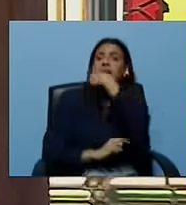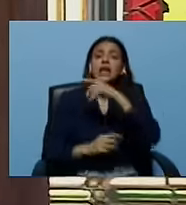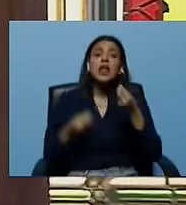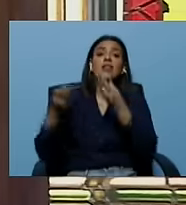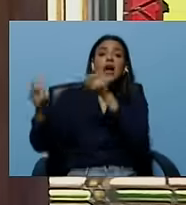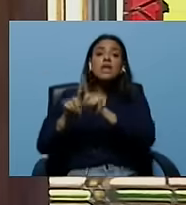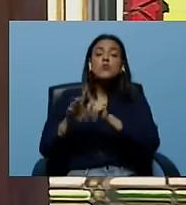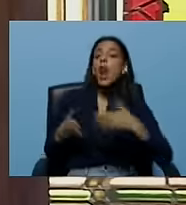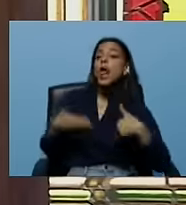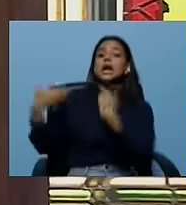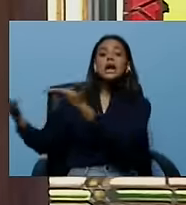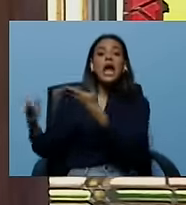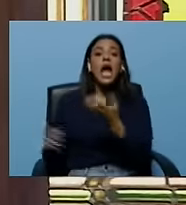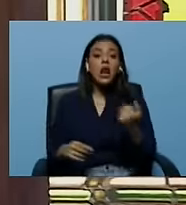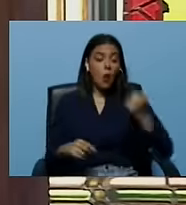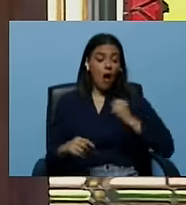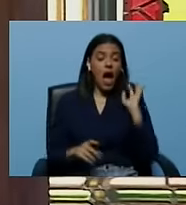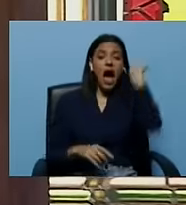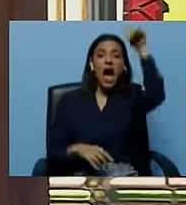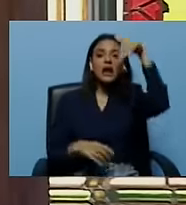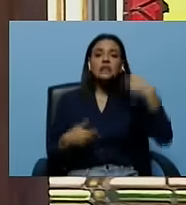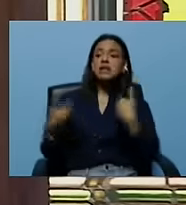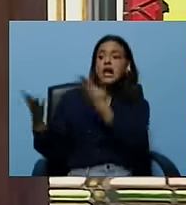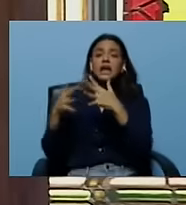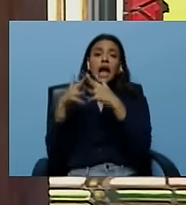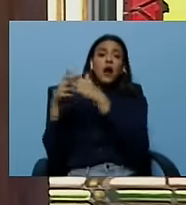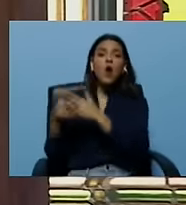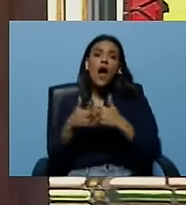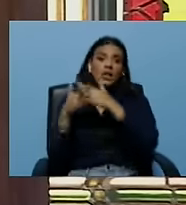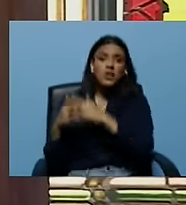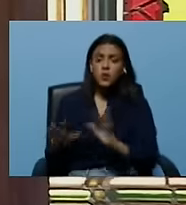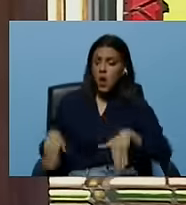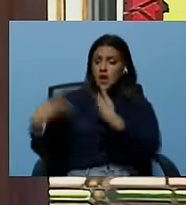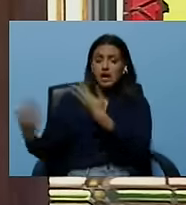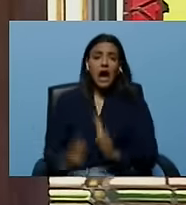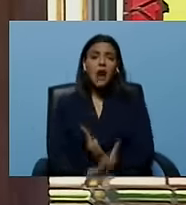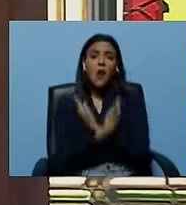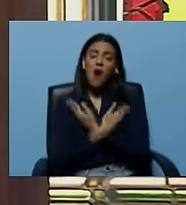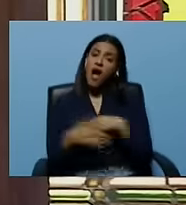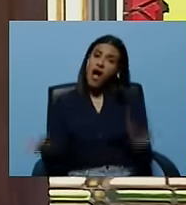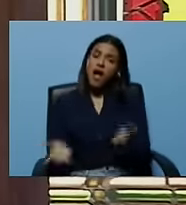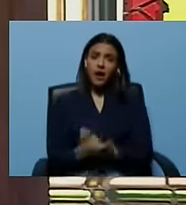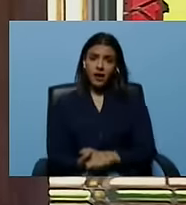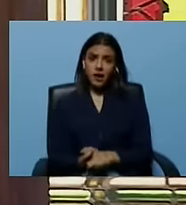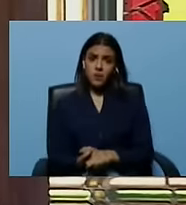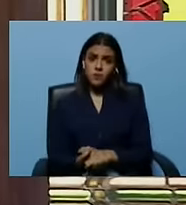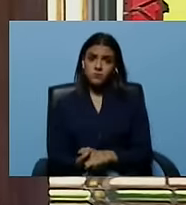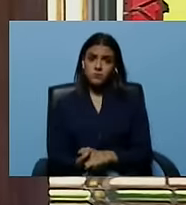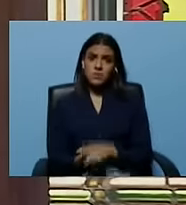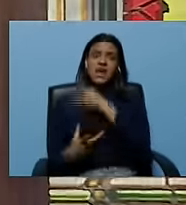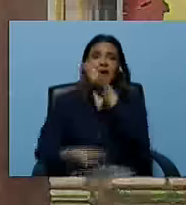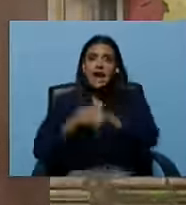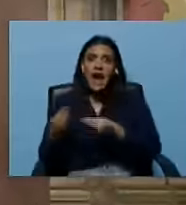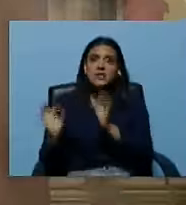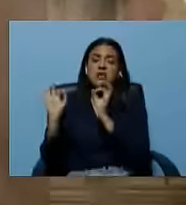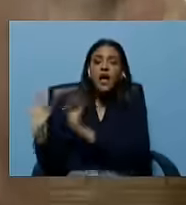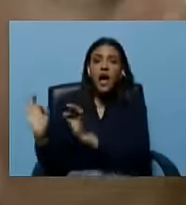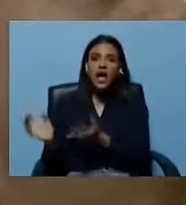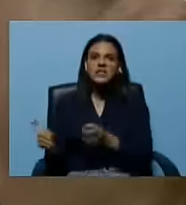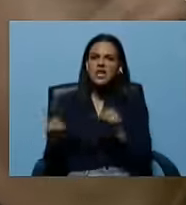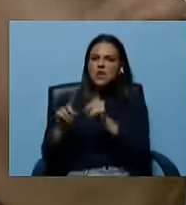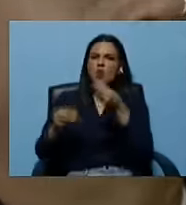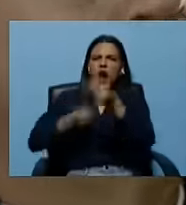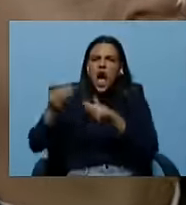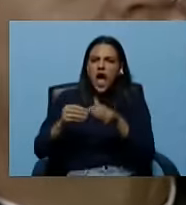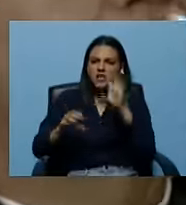al imperialismo, a Elon Musk y al sionismo. Y está colocando sus piezas